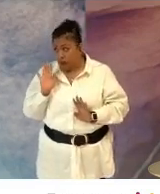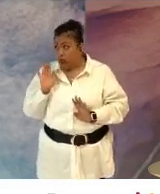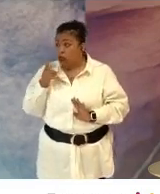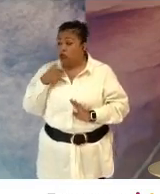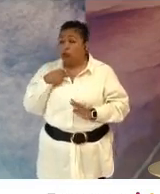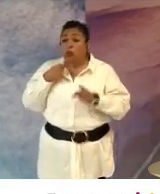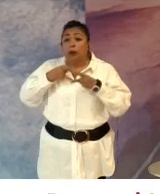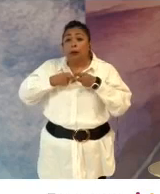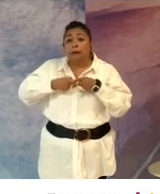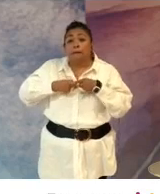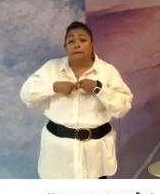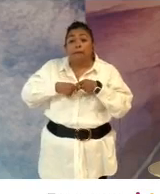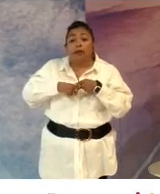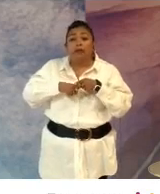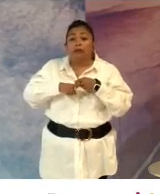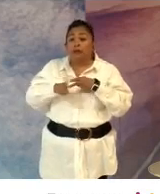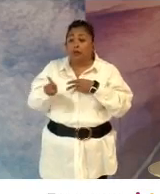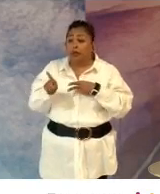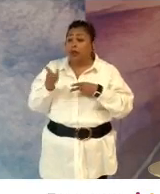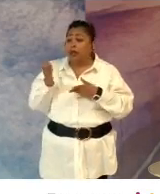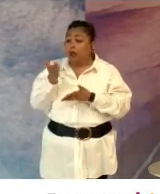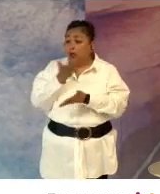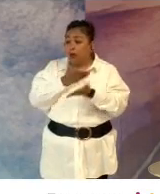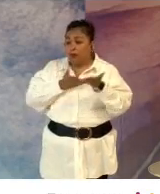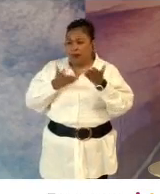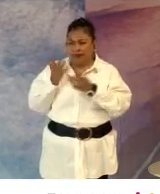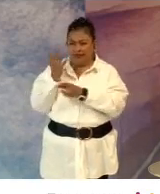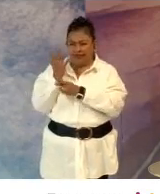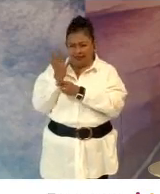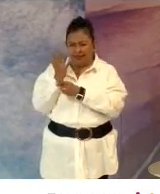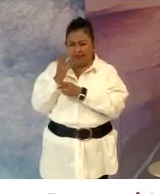empecé, compartí esta cita.